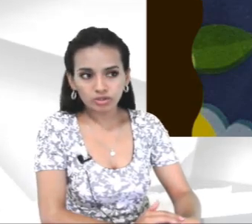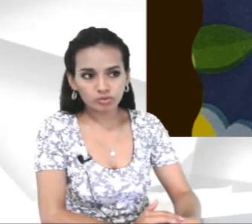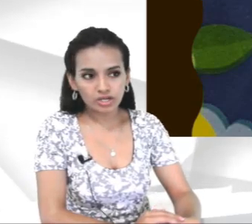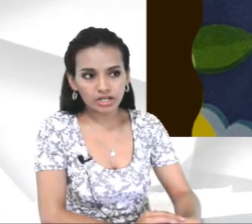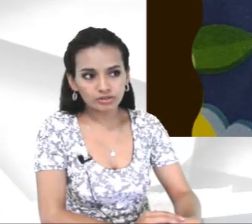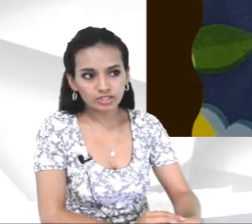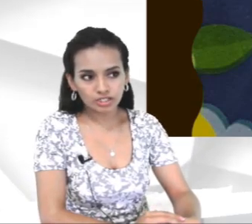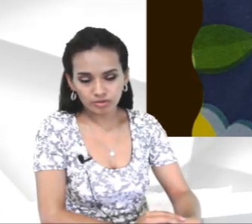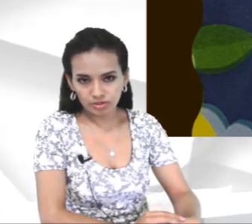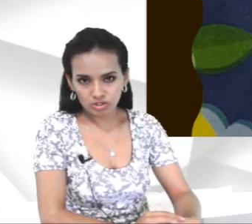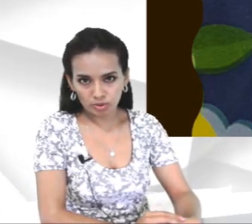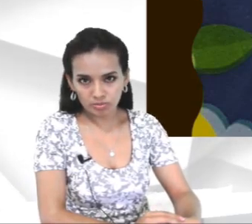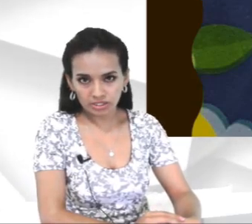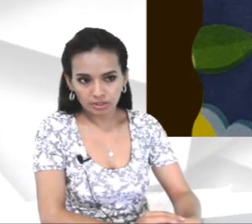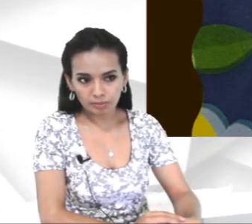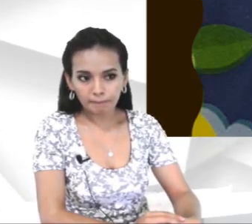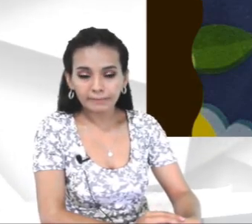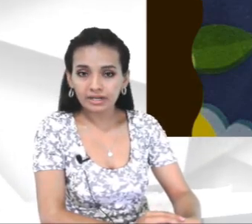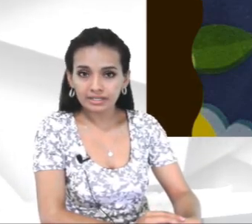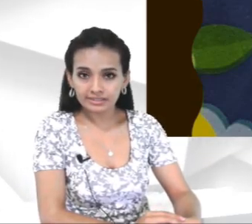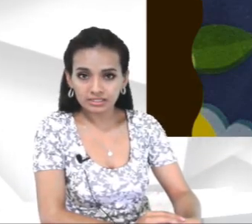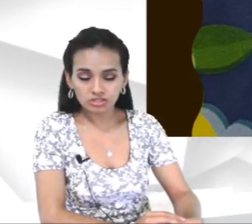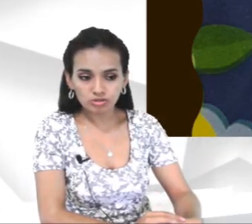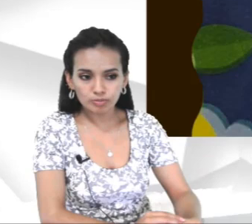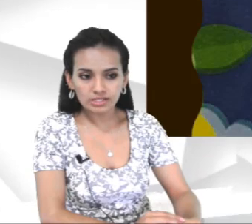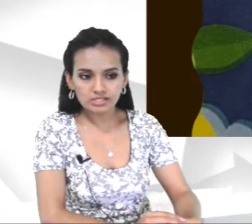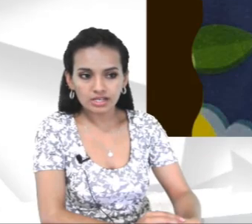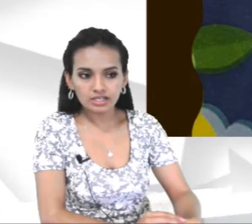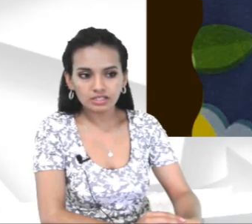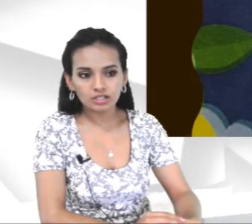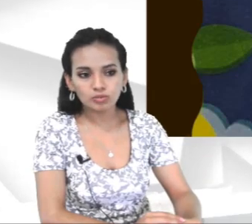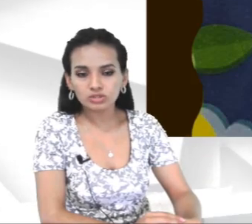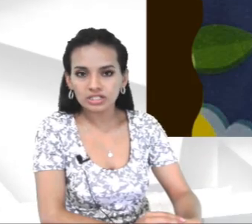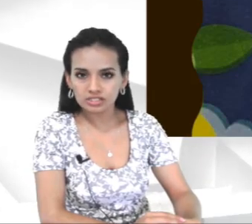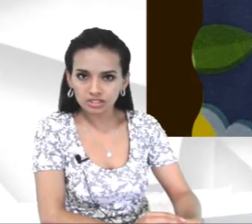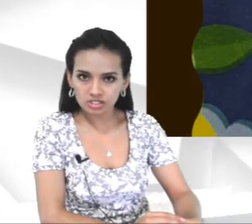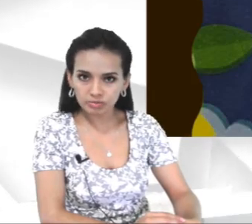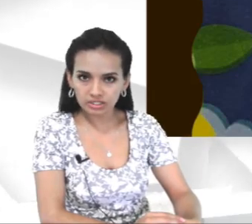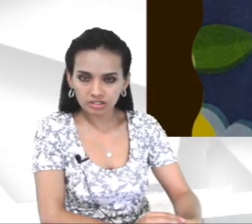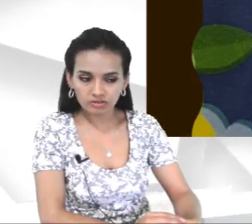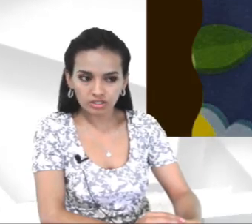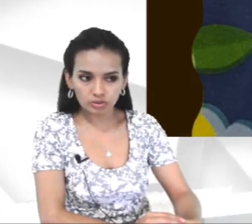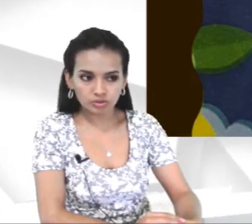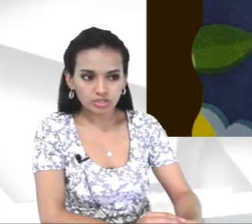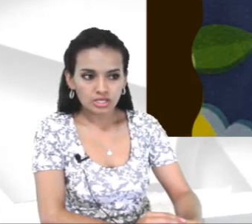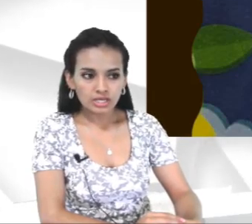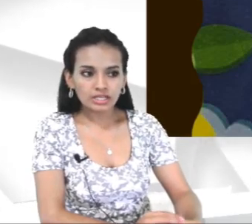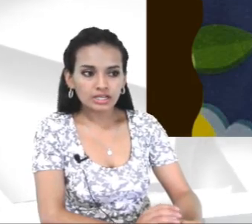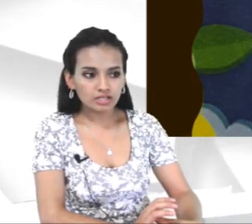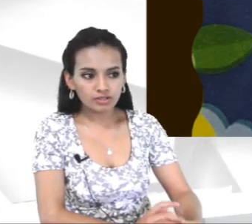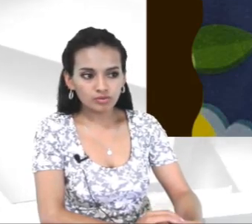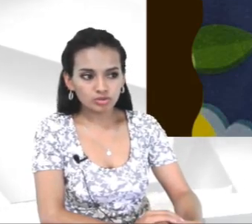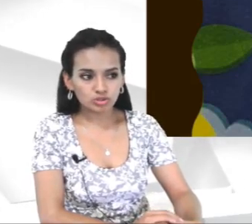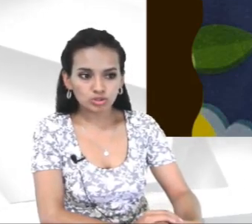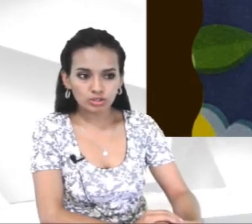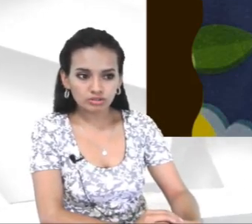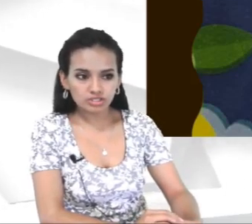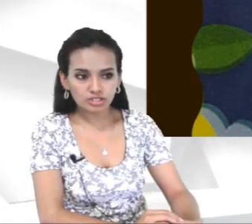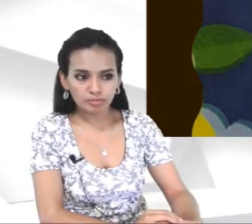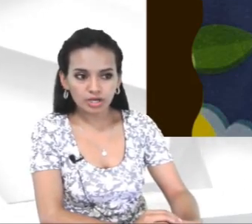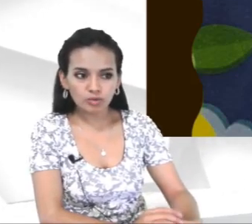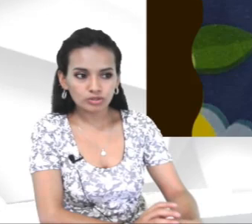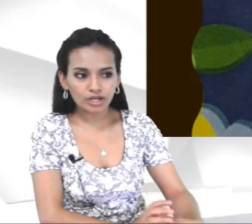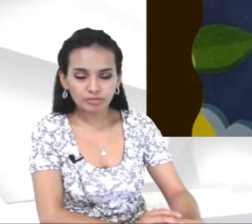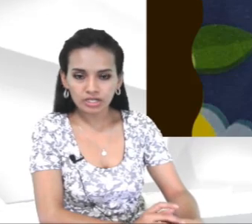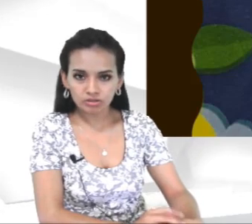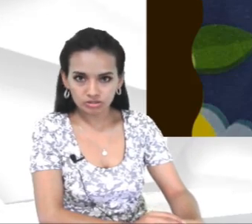el bloque curricular los seres vivos en su ambiente para esta sesión de aprendizaje tenemos la siguiente expectativa de logro describe una evolución de un ecosistema